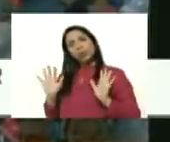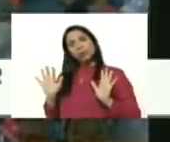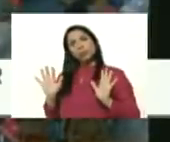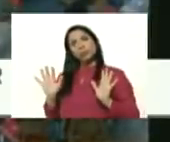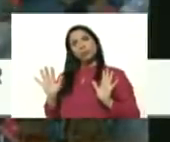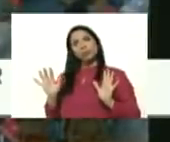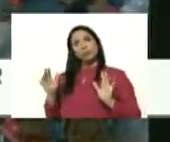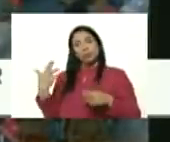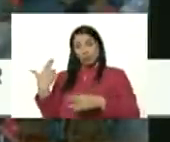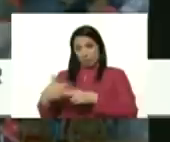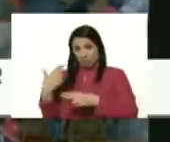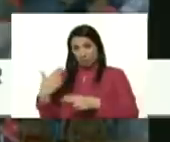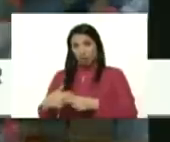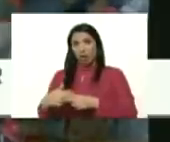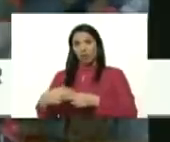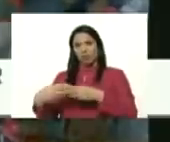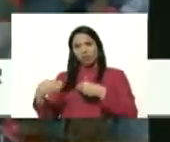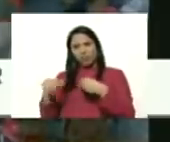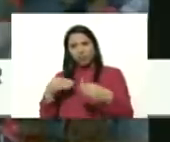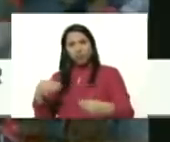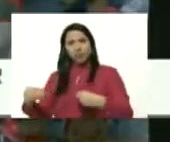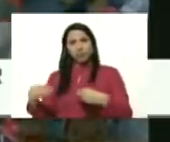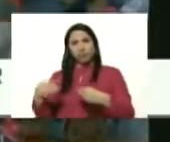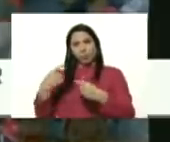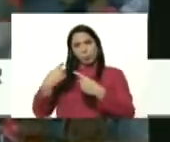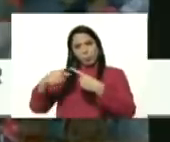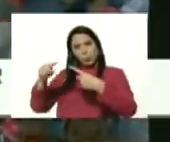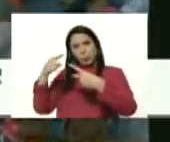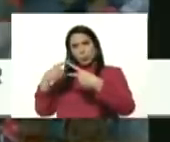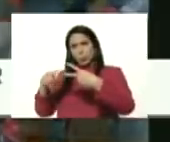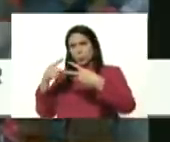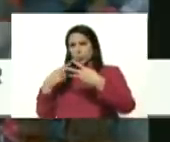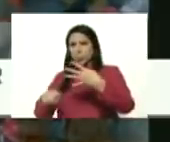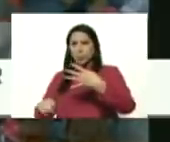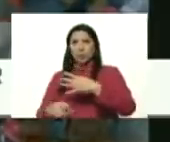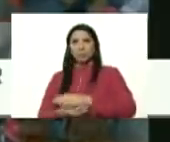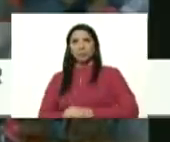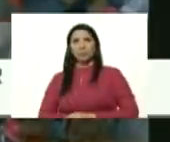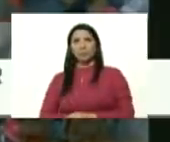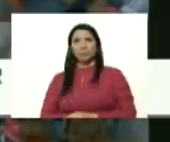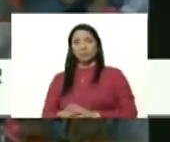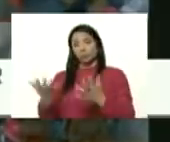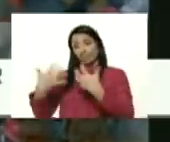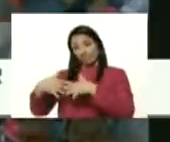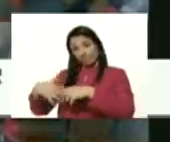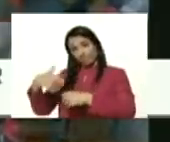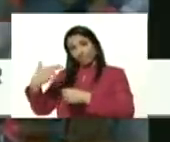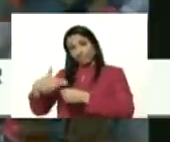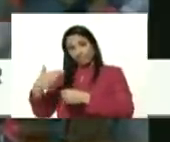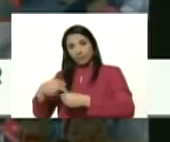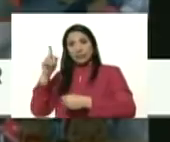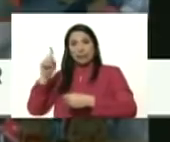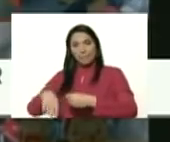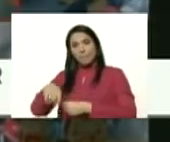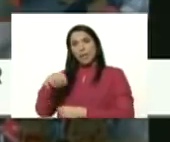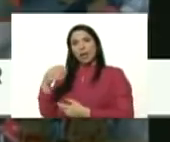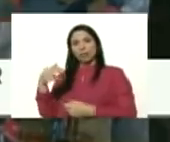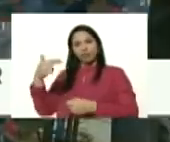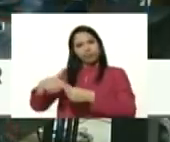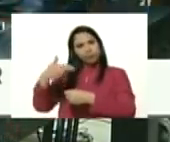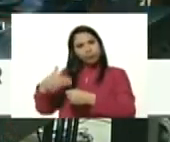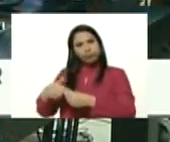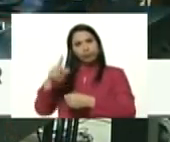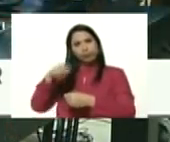del hierro, del acero, del aluminio, de las briquetas, en la industria petrolera, en las refinerías, en